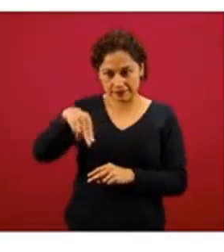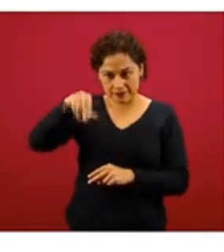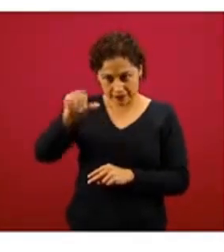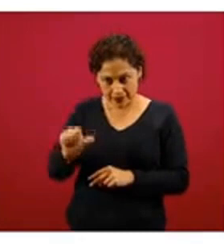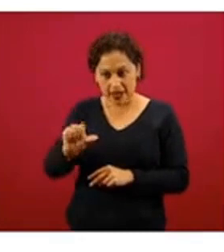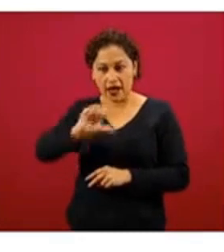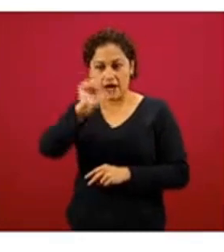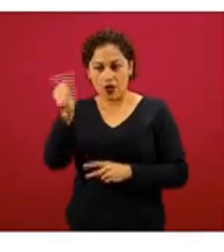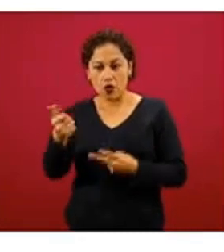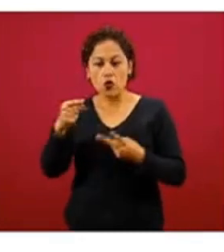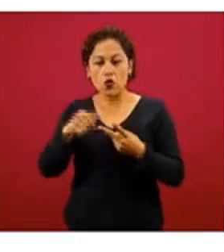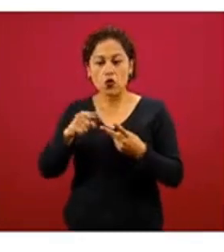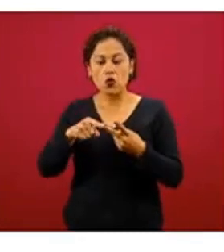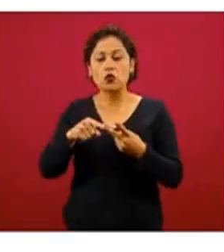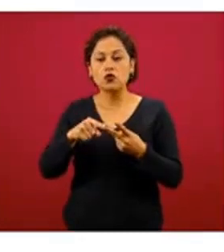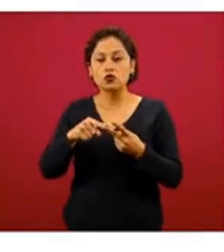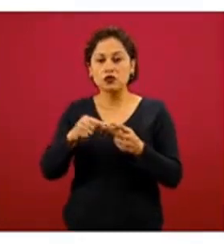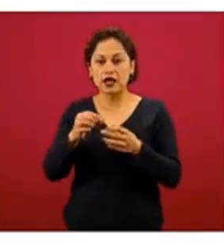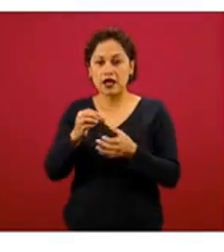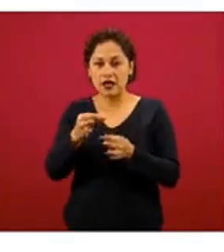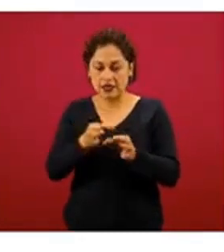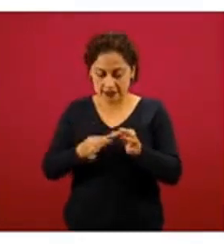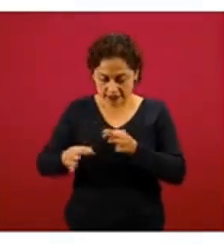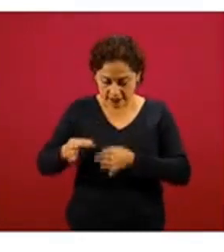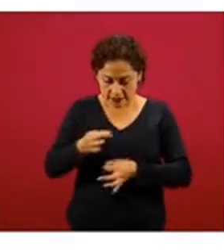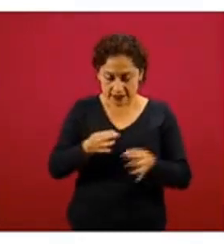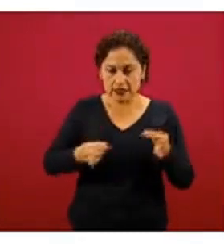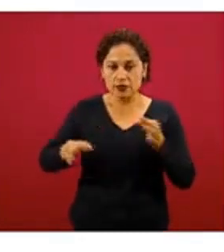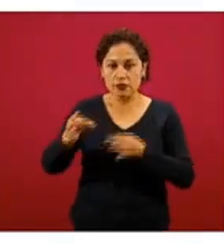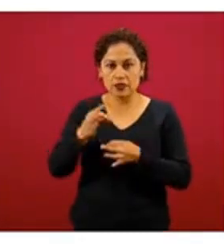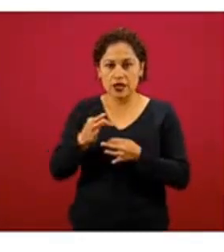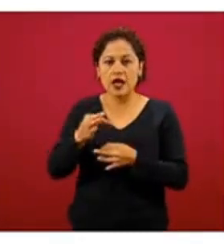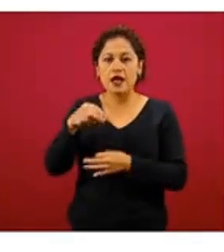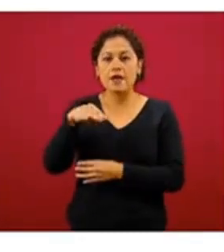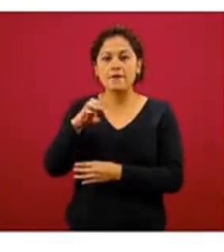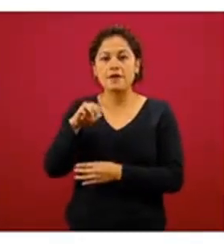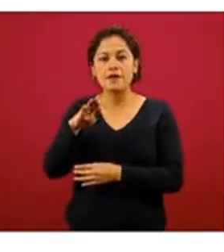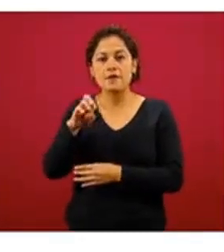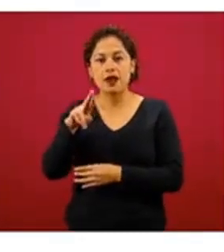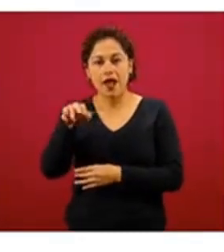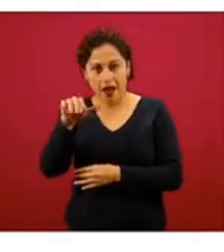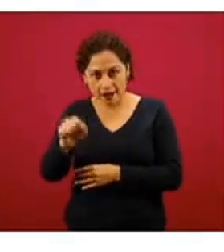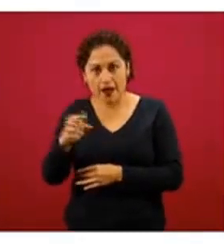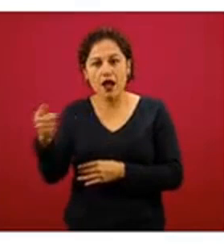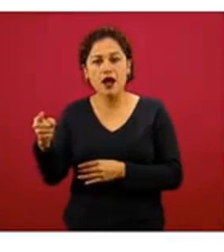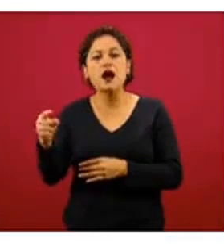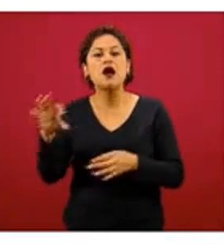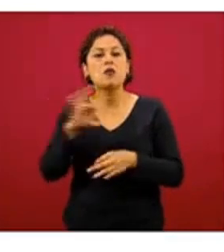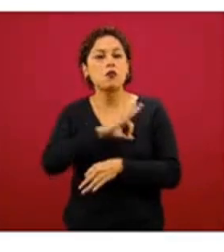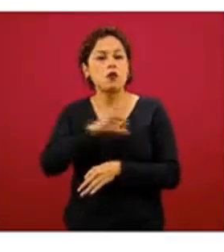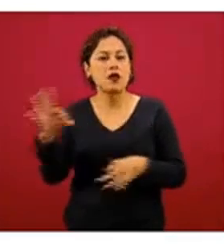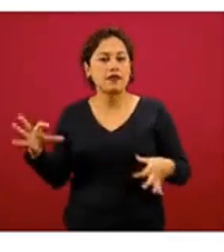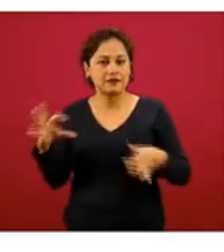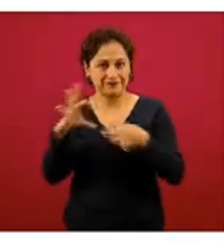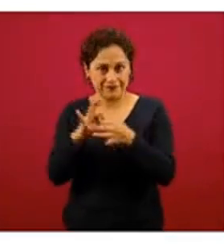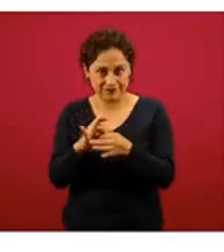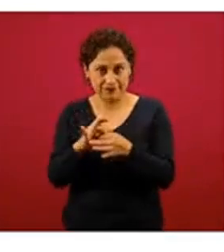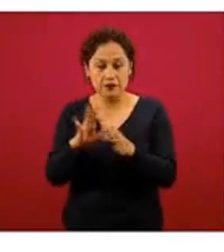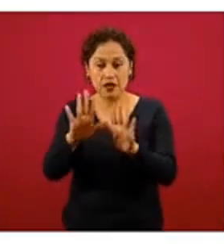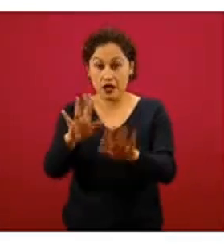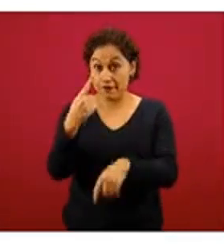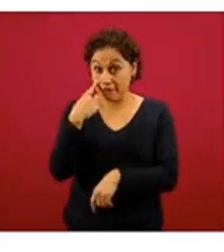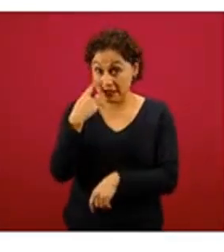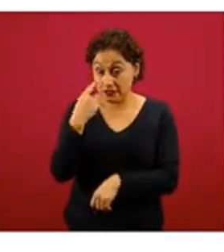matriz transmembranar que permite la entrada. Y aquí les señalo que desde hace miles de años virus